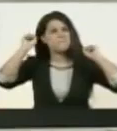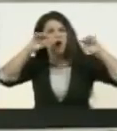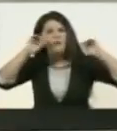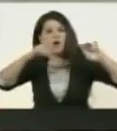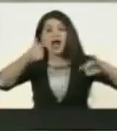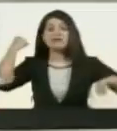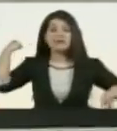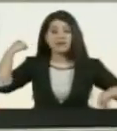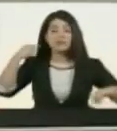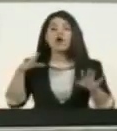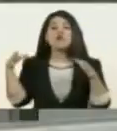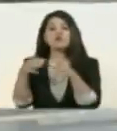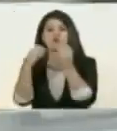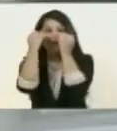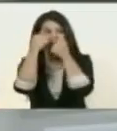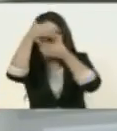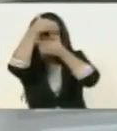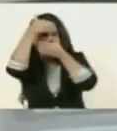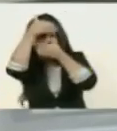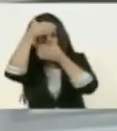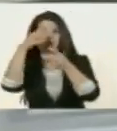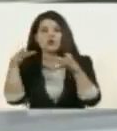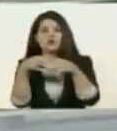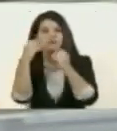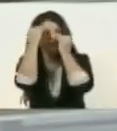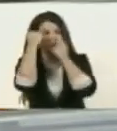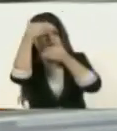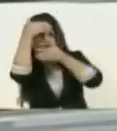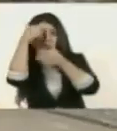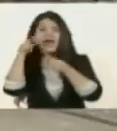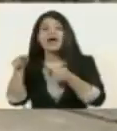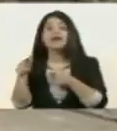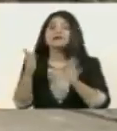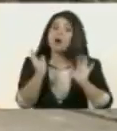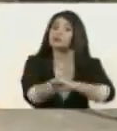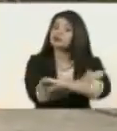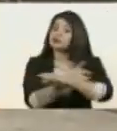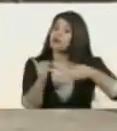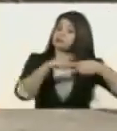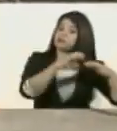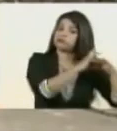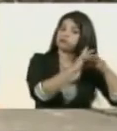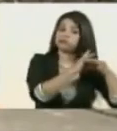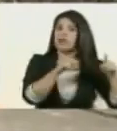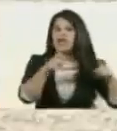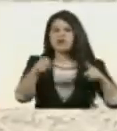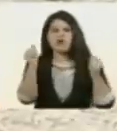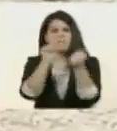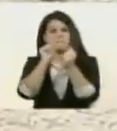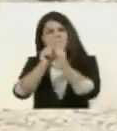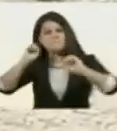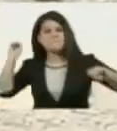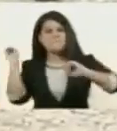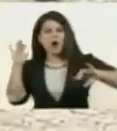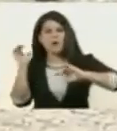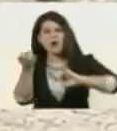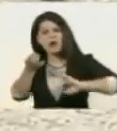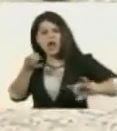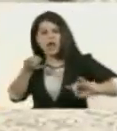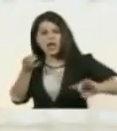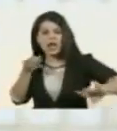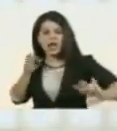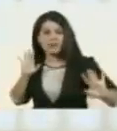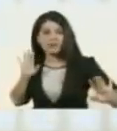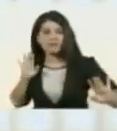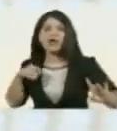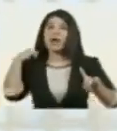de ayer. Grupos terroristas afectos y convocados por la oposición venezolana arremetieron con objetos contundentes y también pudimos apreciar